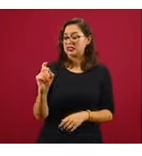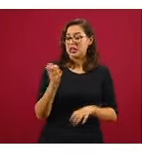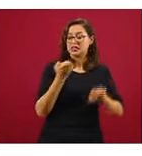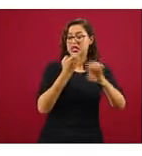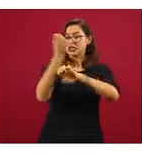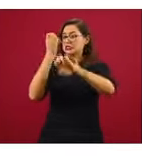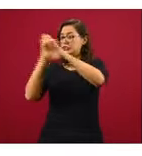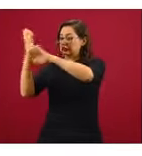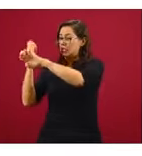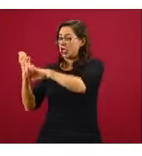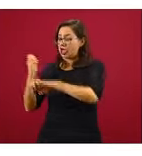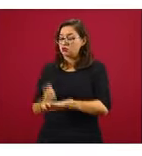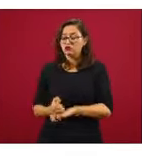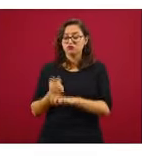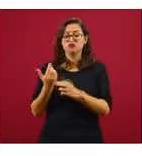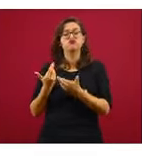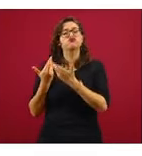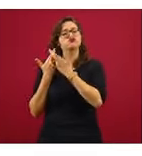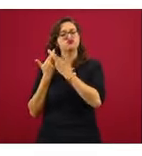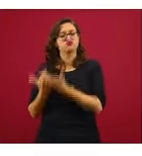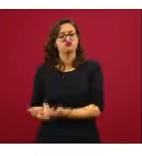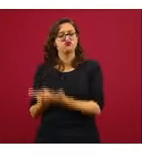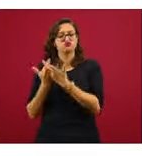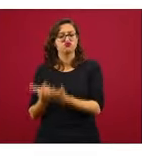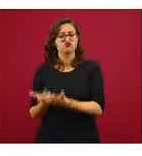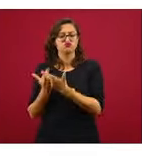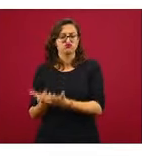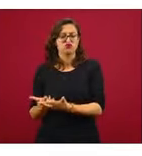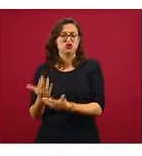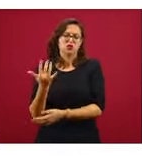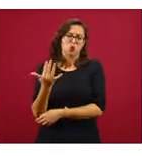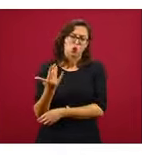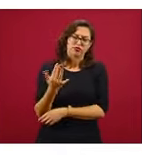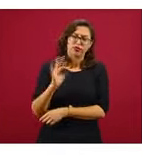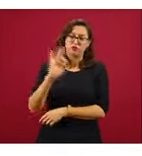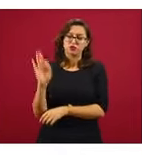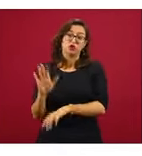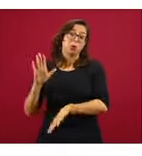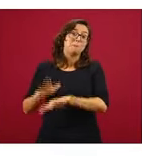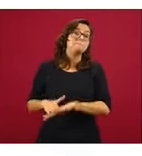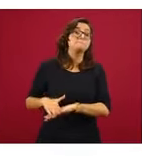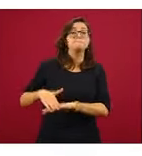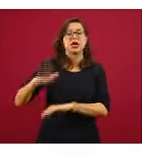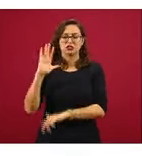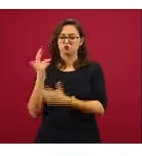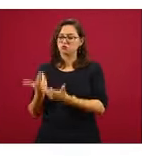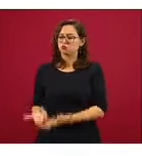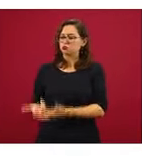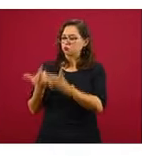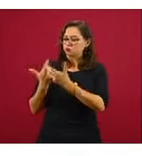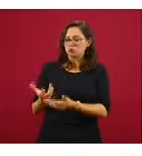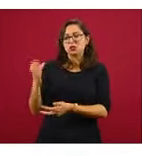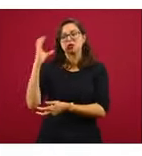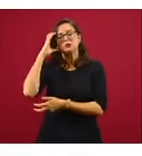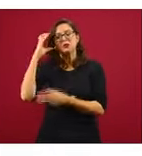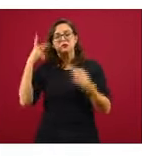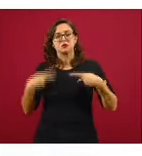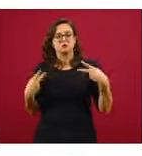las 32 federativas tienen prácticamente la mitad o muchas más de la mitad camas disponibles para